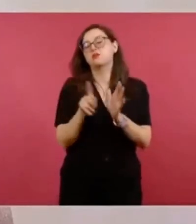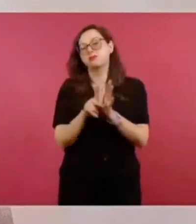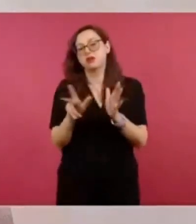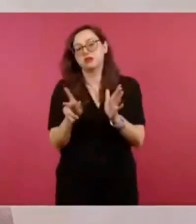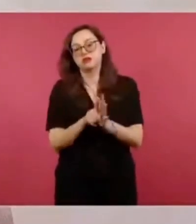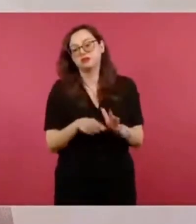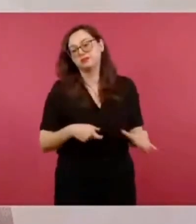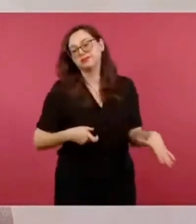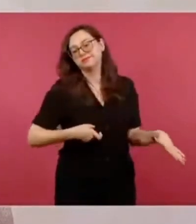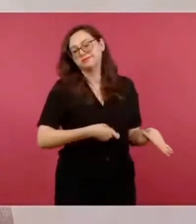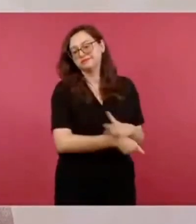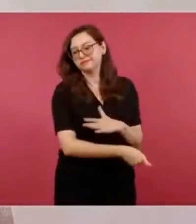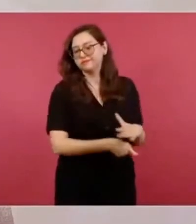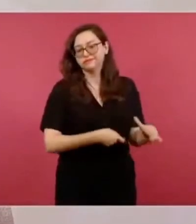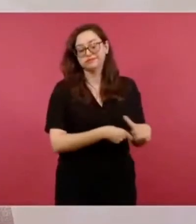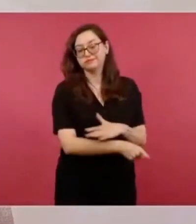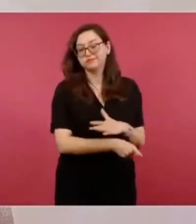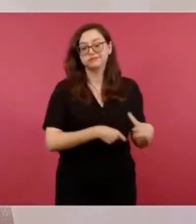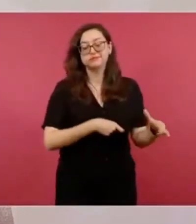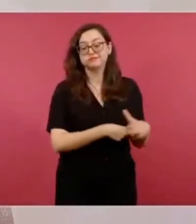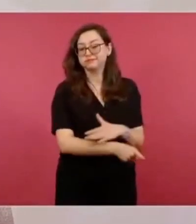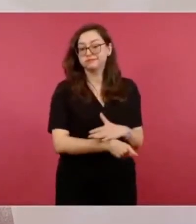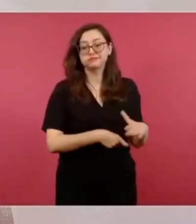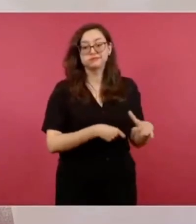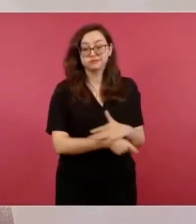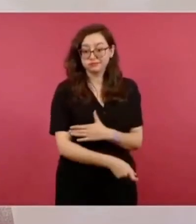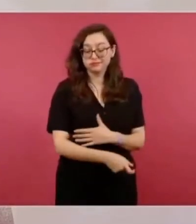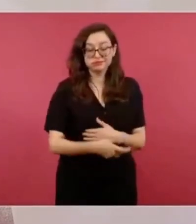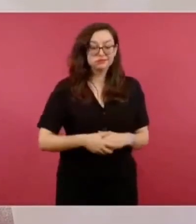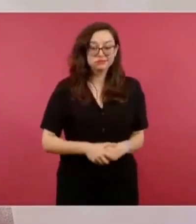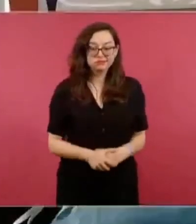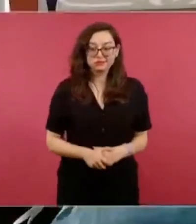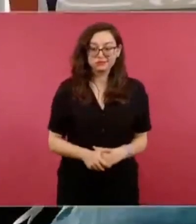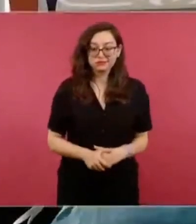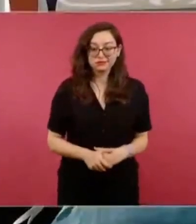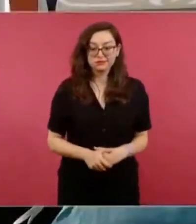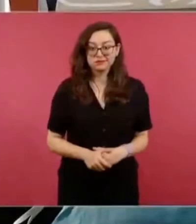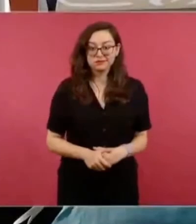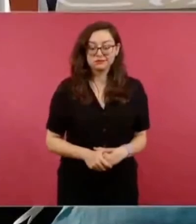la prensa y medios de información.